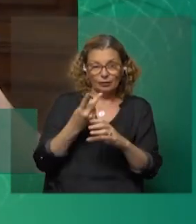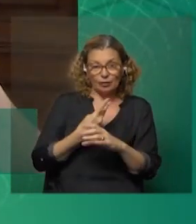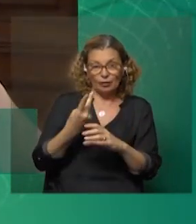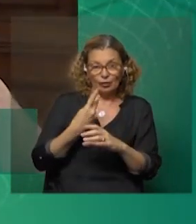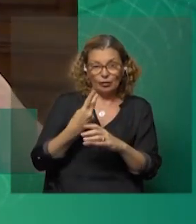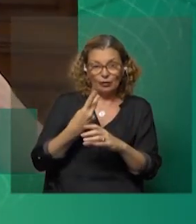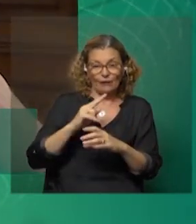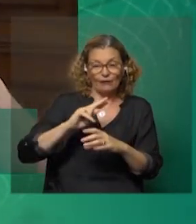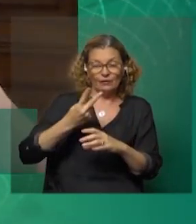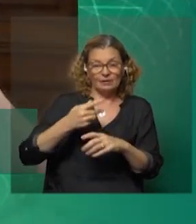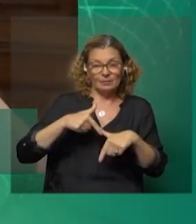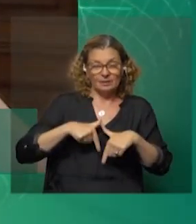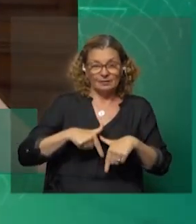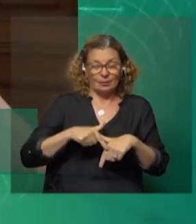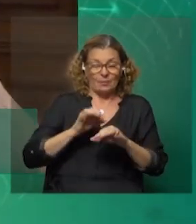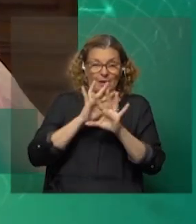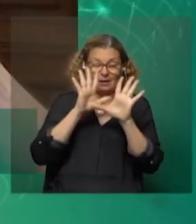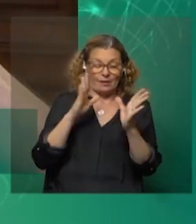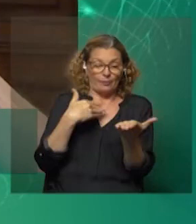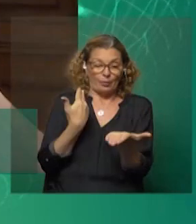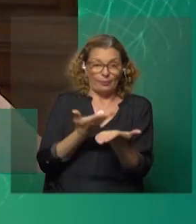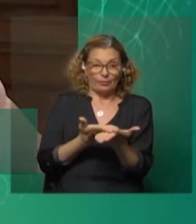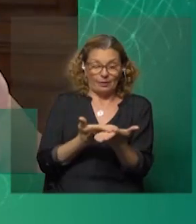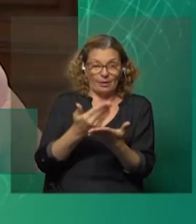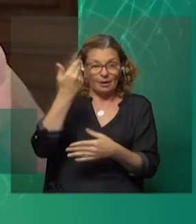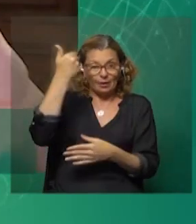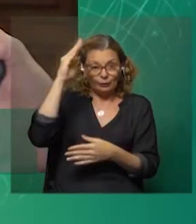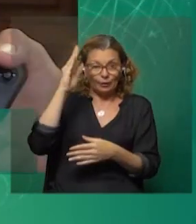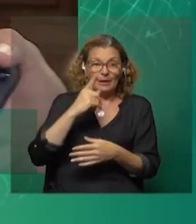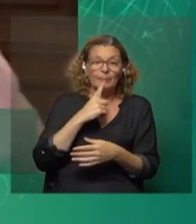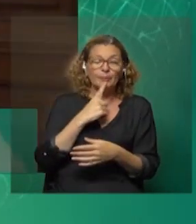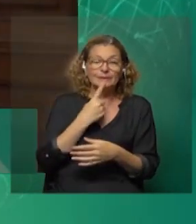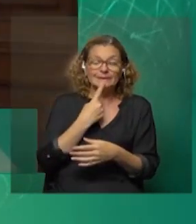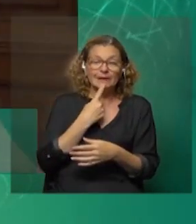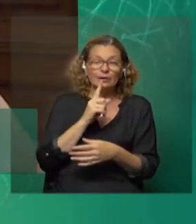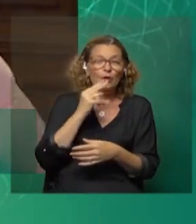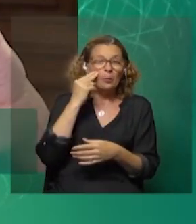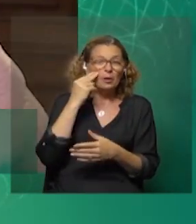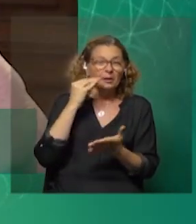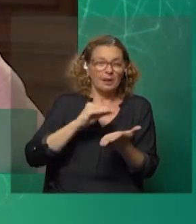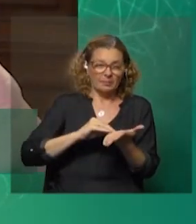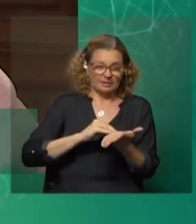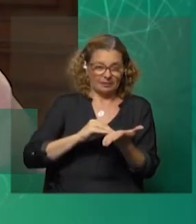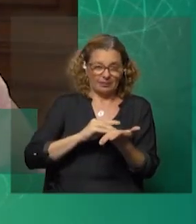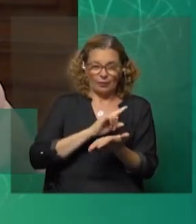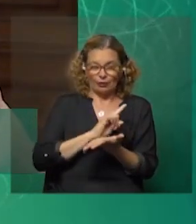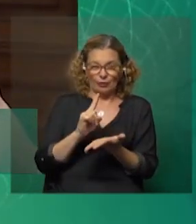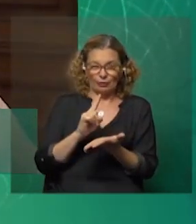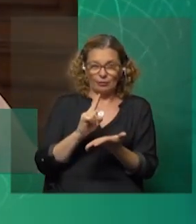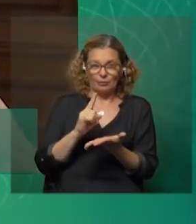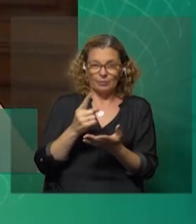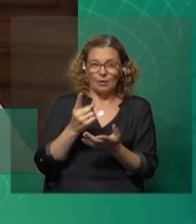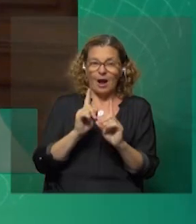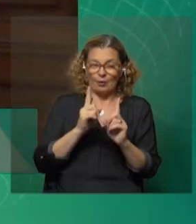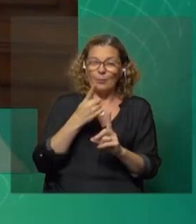dos viceministros queda más que demostrado que las autoridades políticas no de los problemas administrativos sino las decisiones